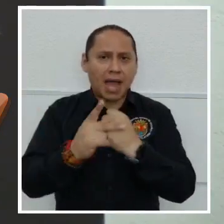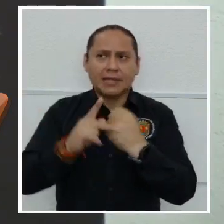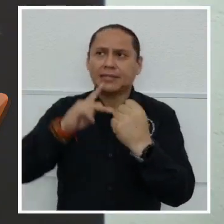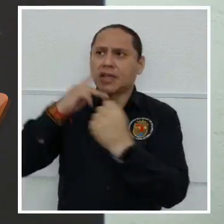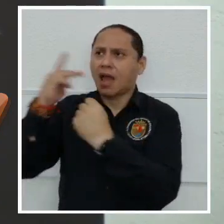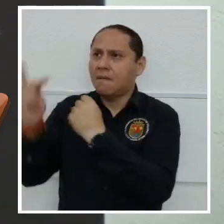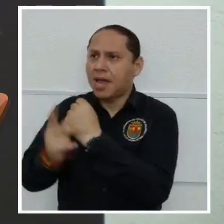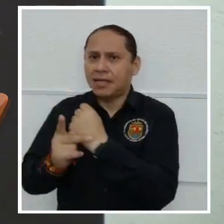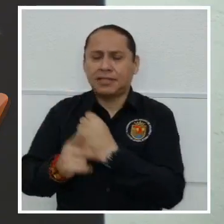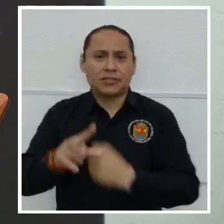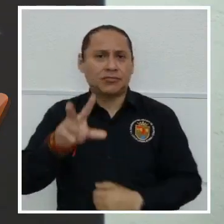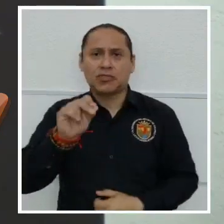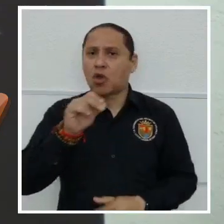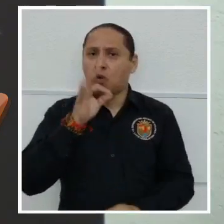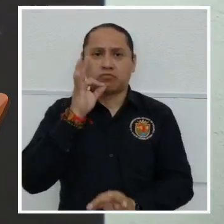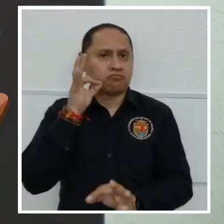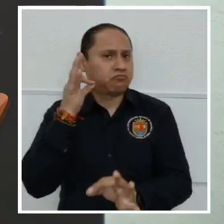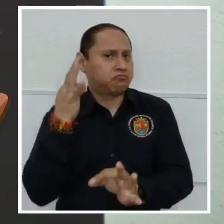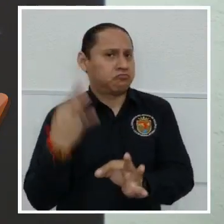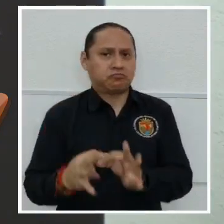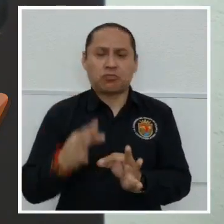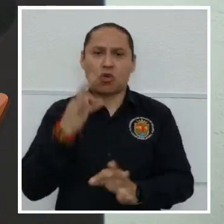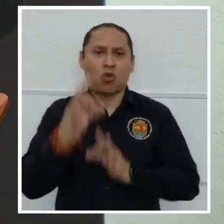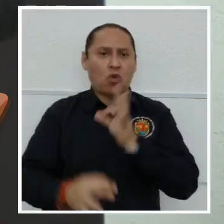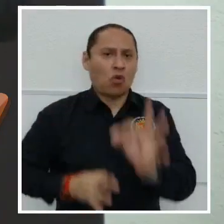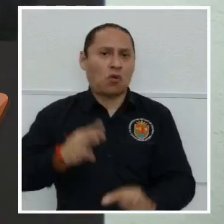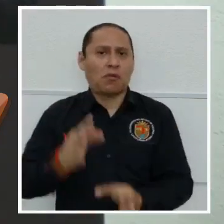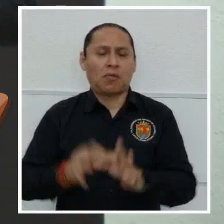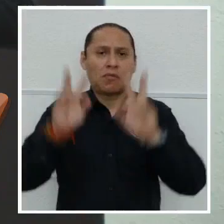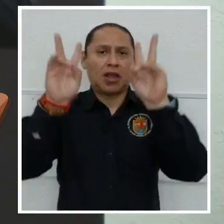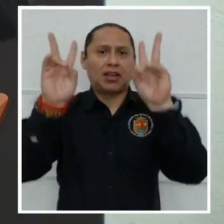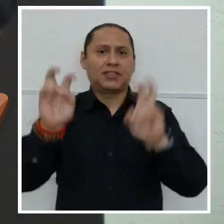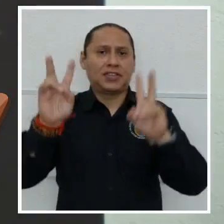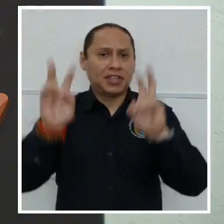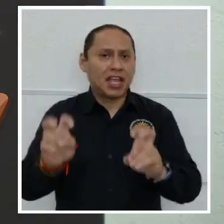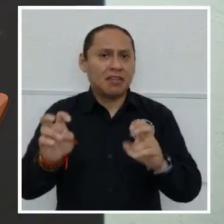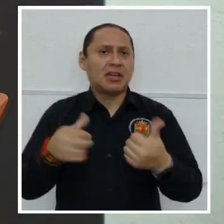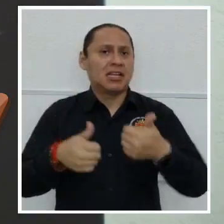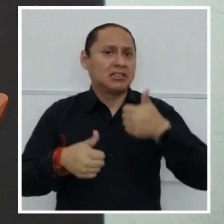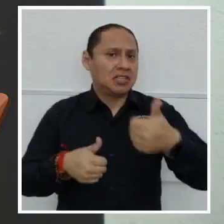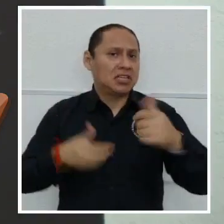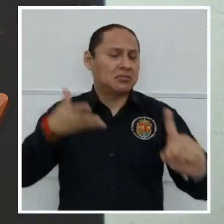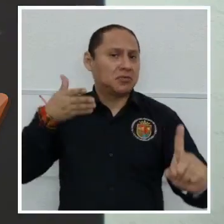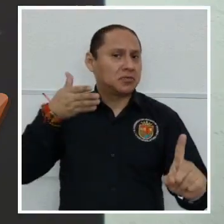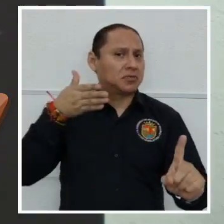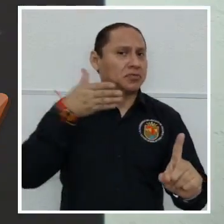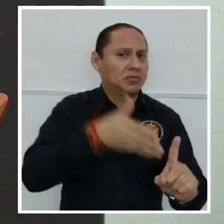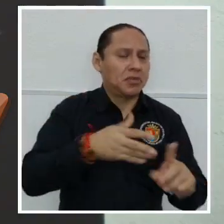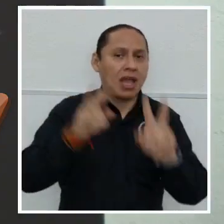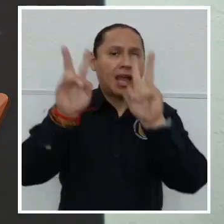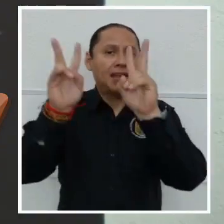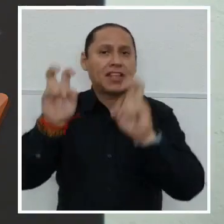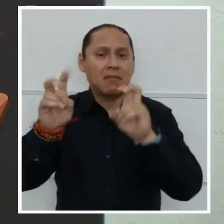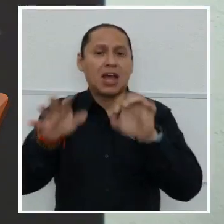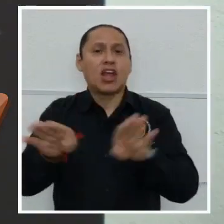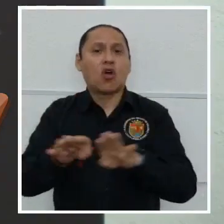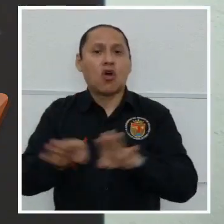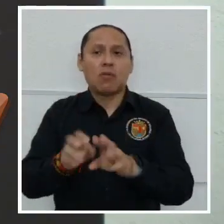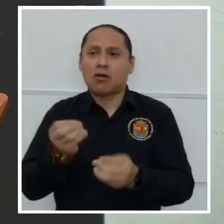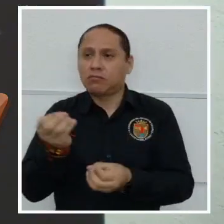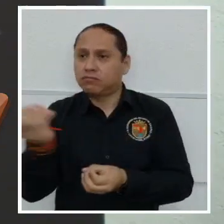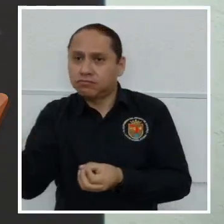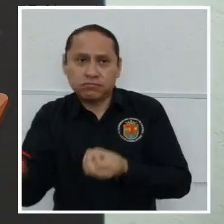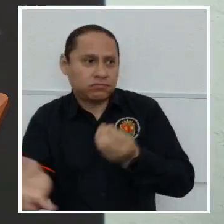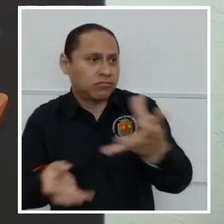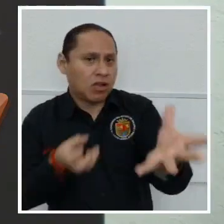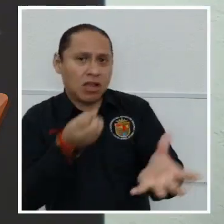están cumpliendo en el tema número seis de estos objetivos que es el tema de abastecer